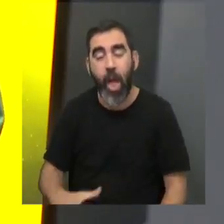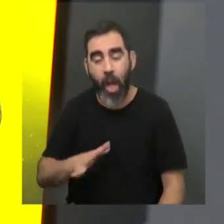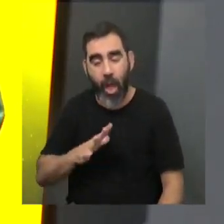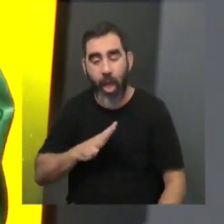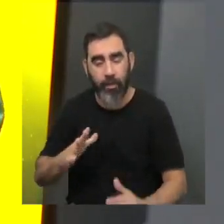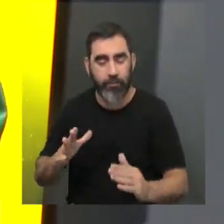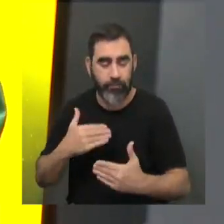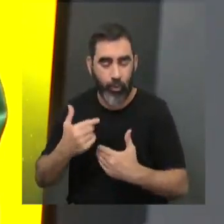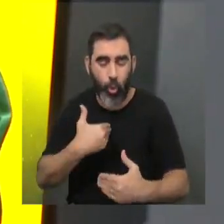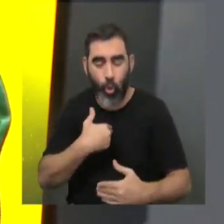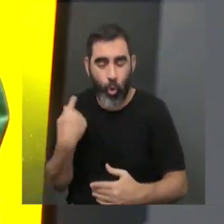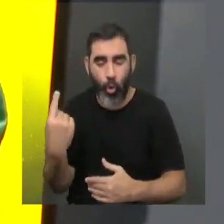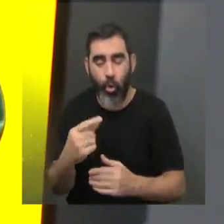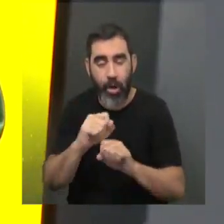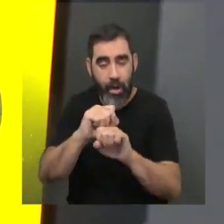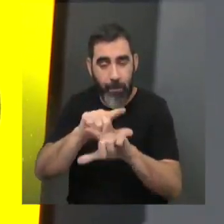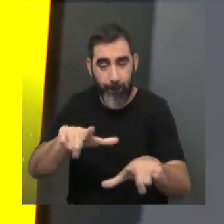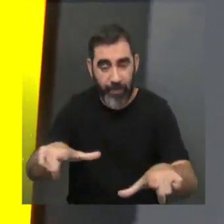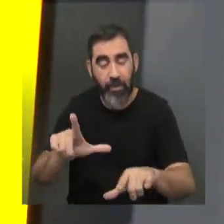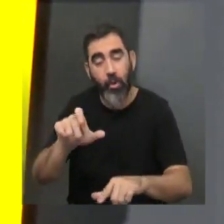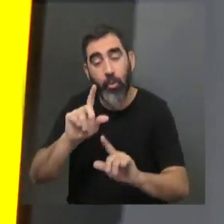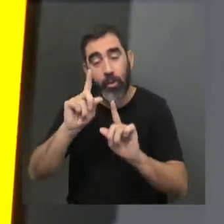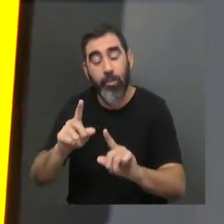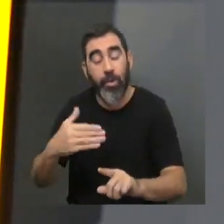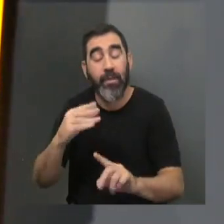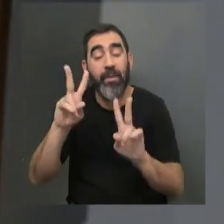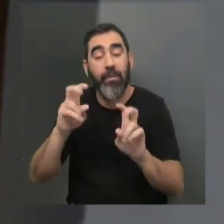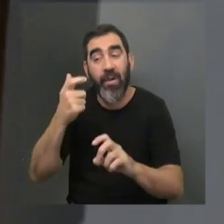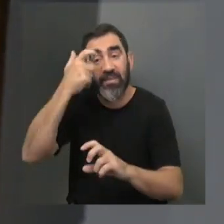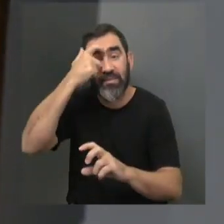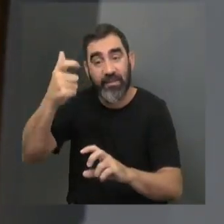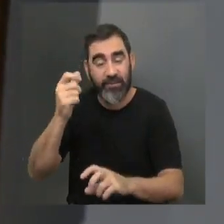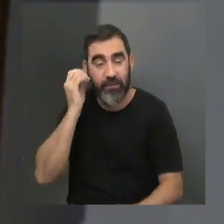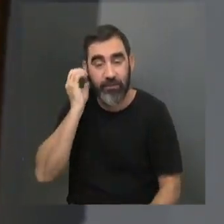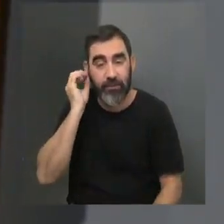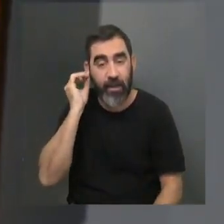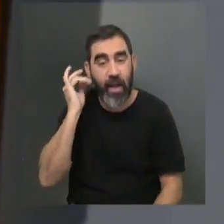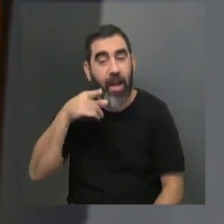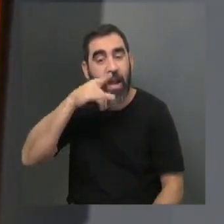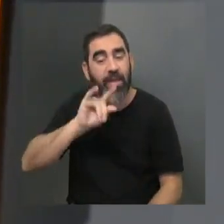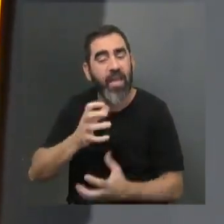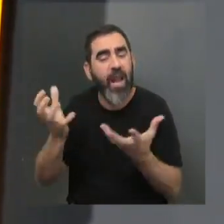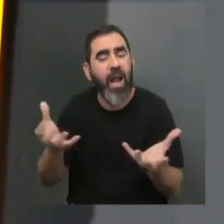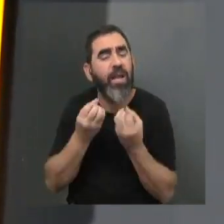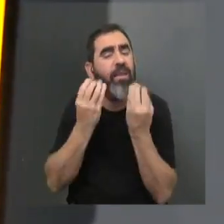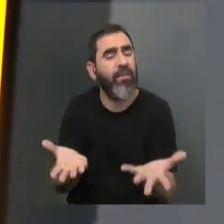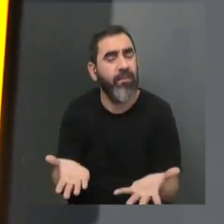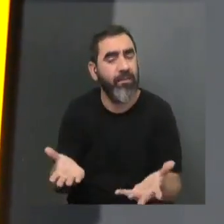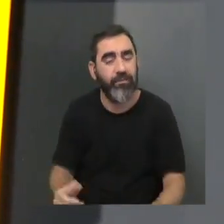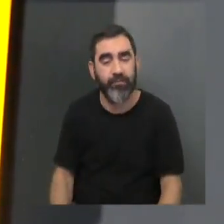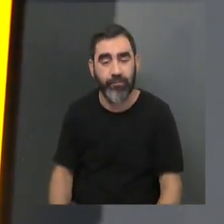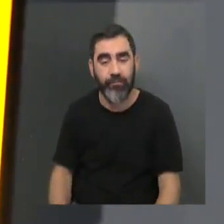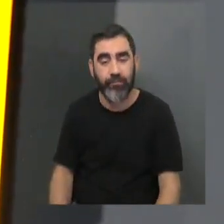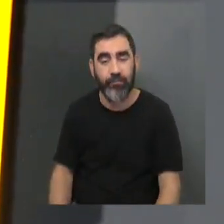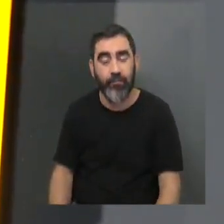toda una función en la limpieza, pero también, por supuesto, tiene una función desde la ciencia. ¿Por qué leche y por qué caliente? Y porque, bueno,